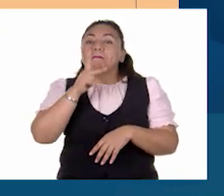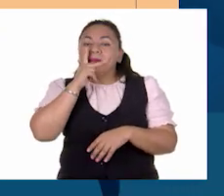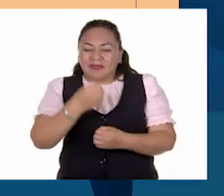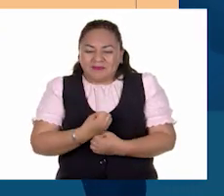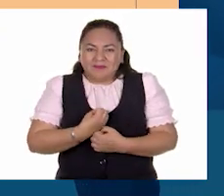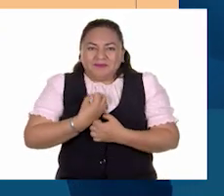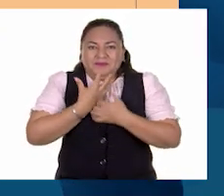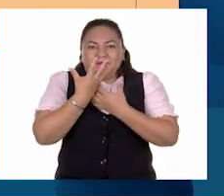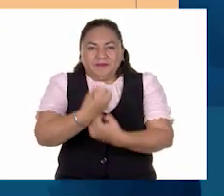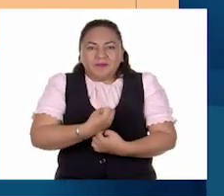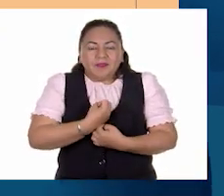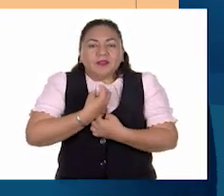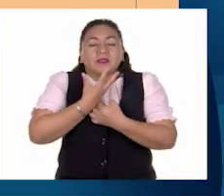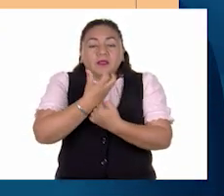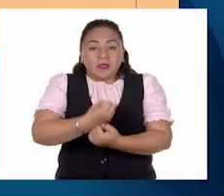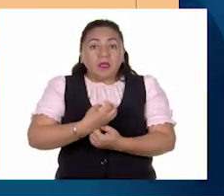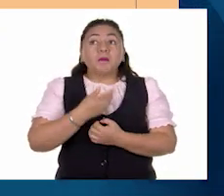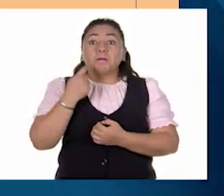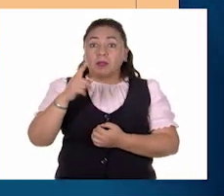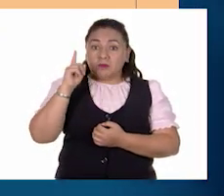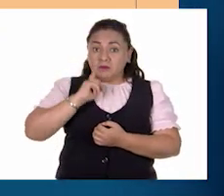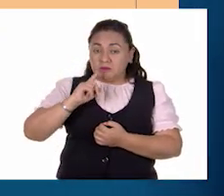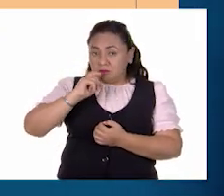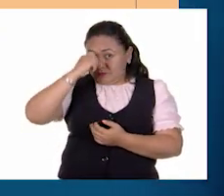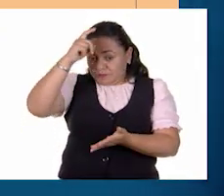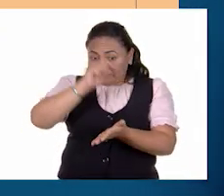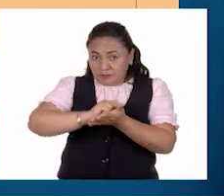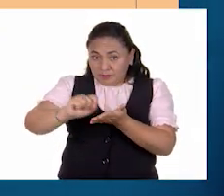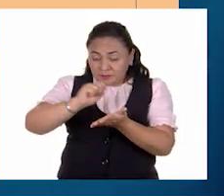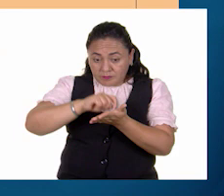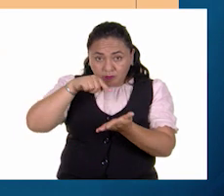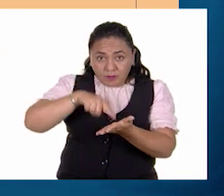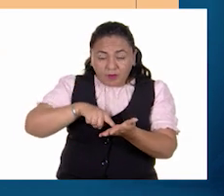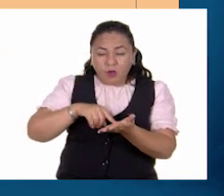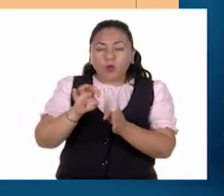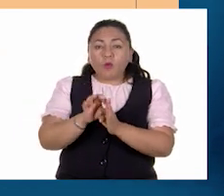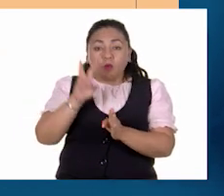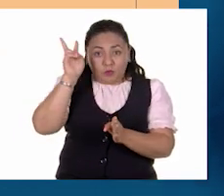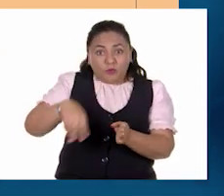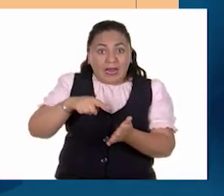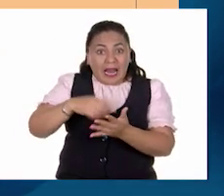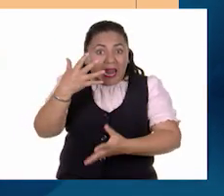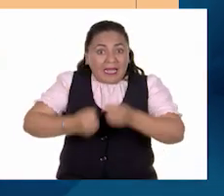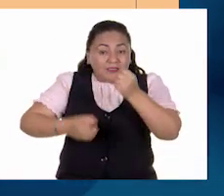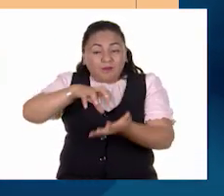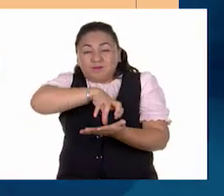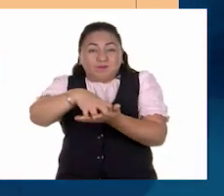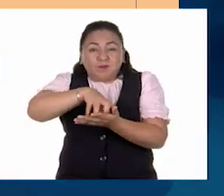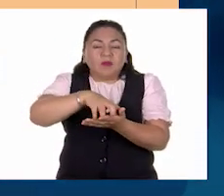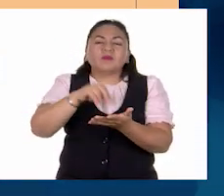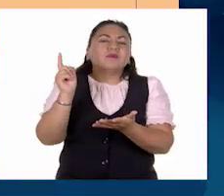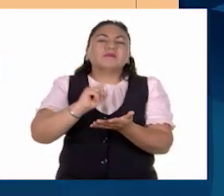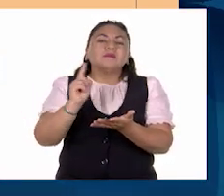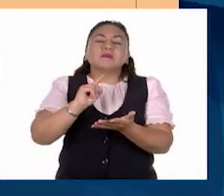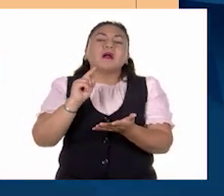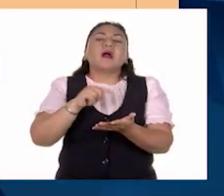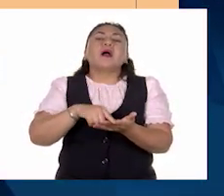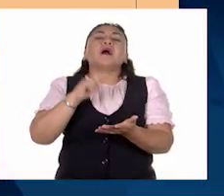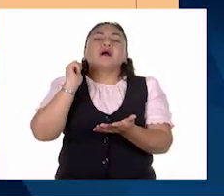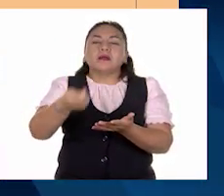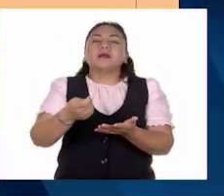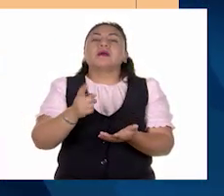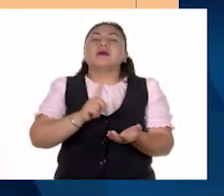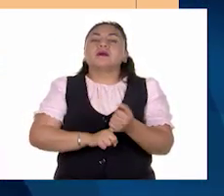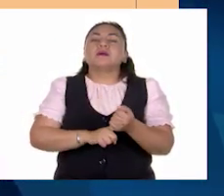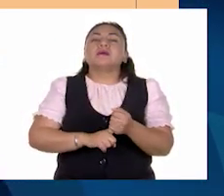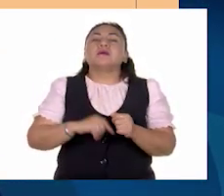el texto, pero la poeta nos dice que en vez de ser una cuajada blanca, por ser un derivado de la leche,